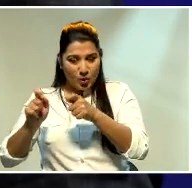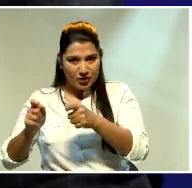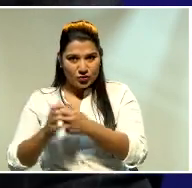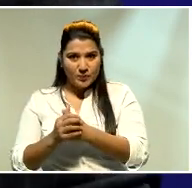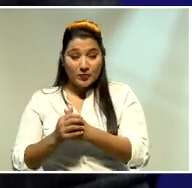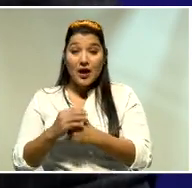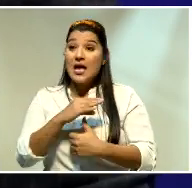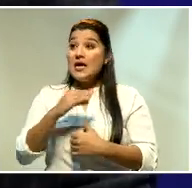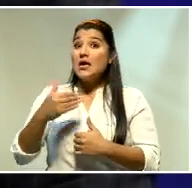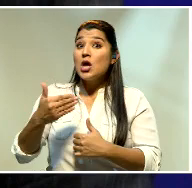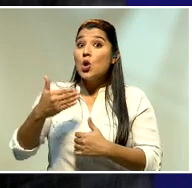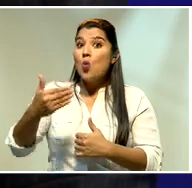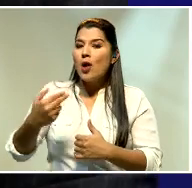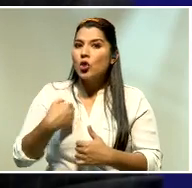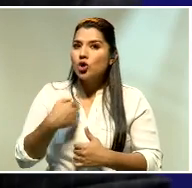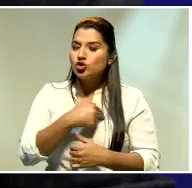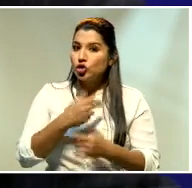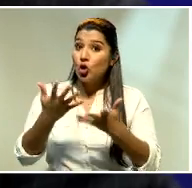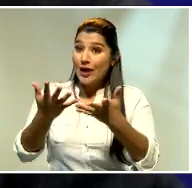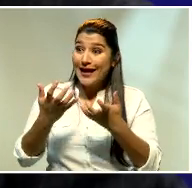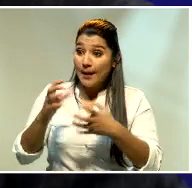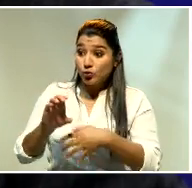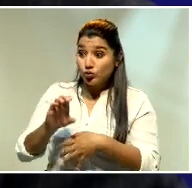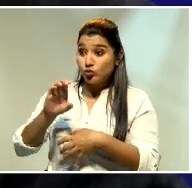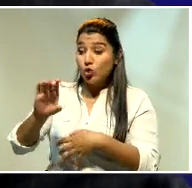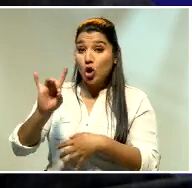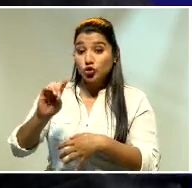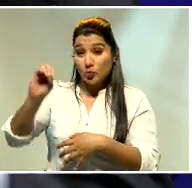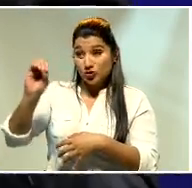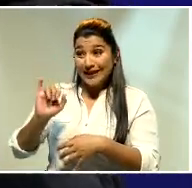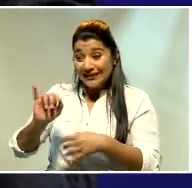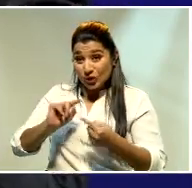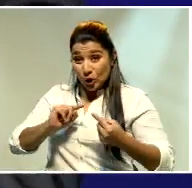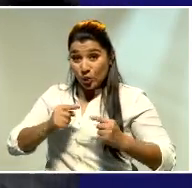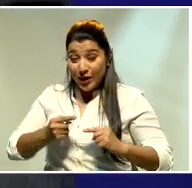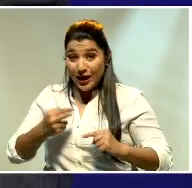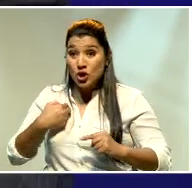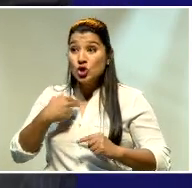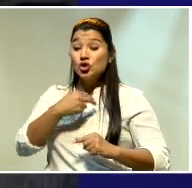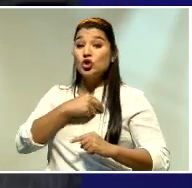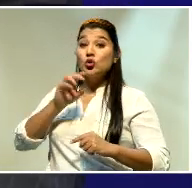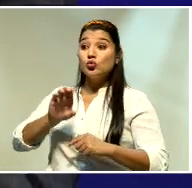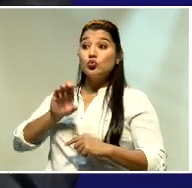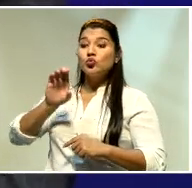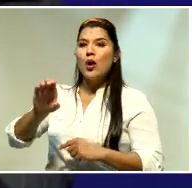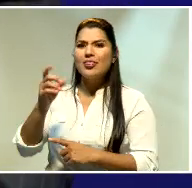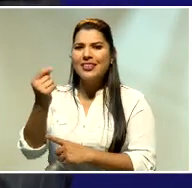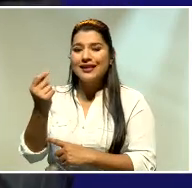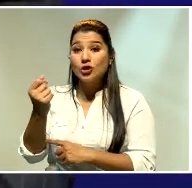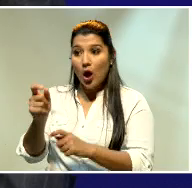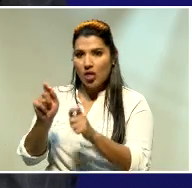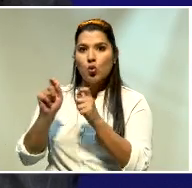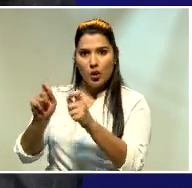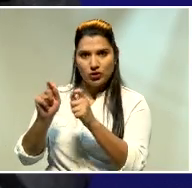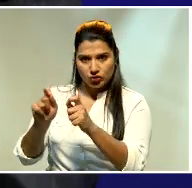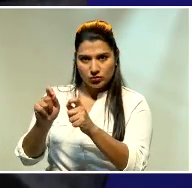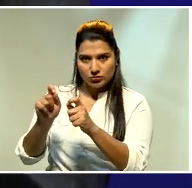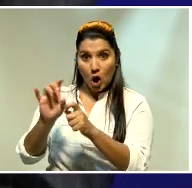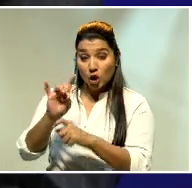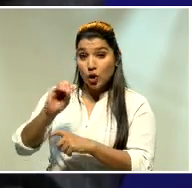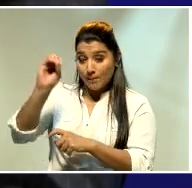para invertir el 8%, eso es lo que también nos duele como país. Le metimos plata a la educación